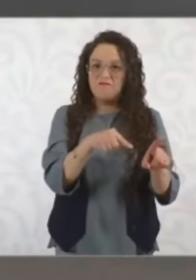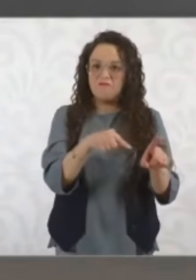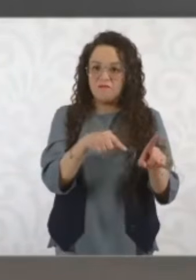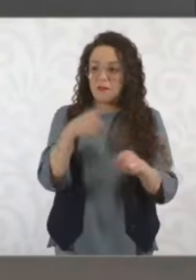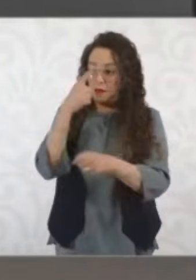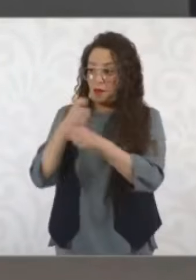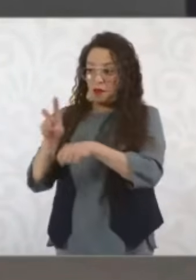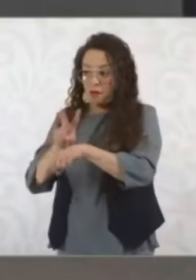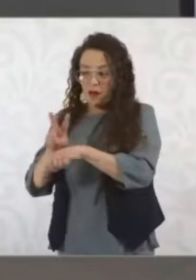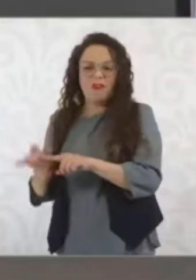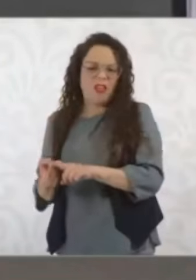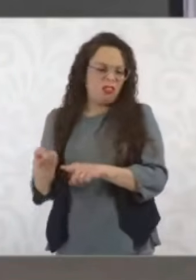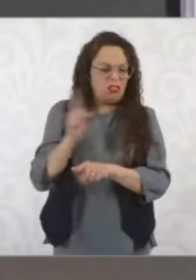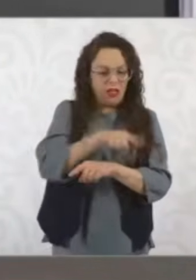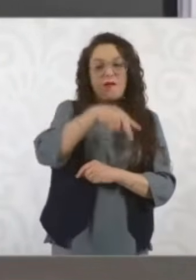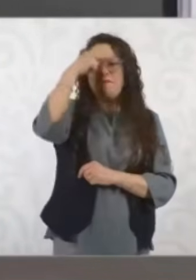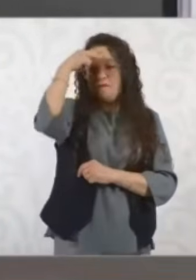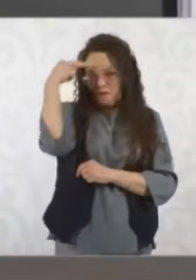El